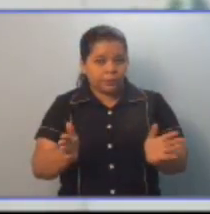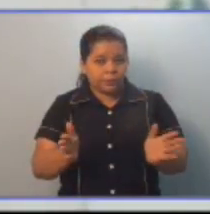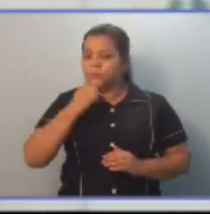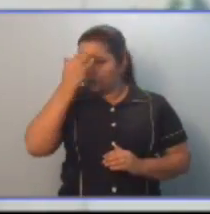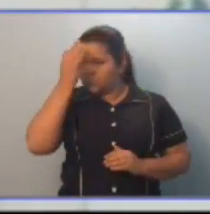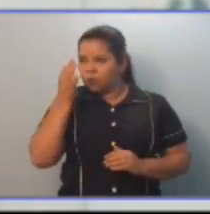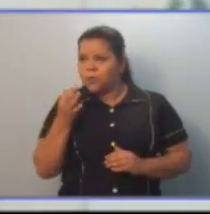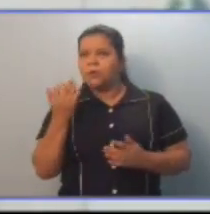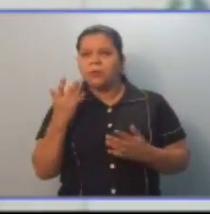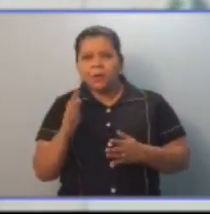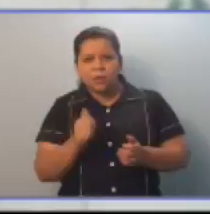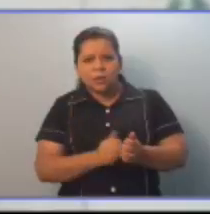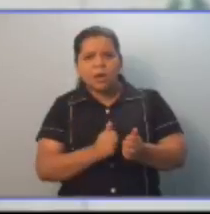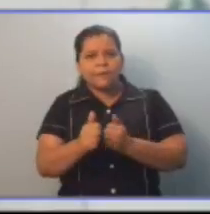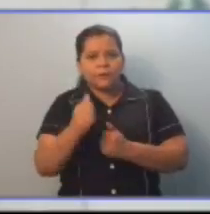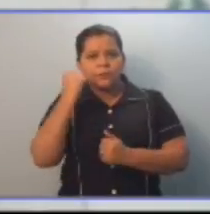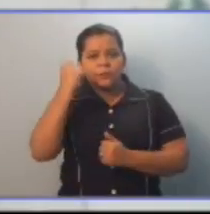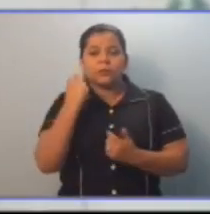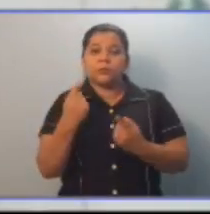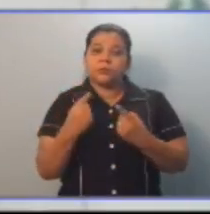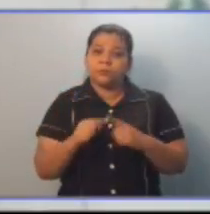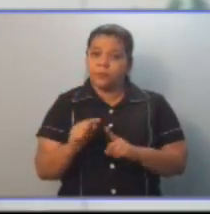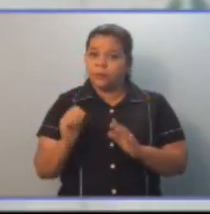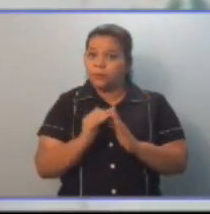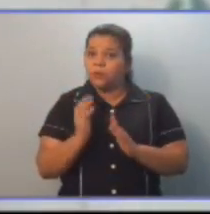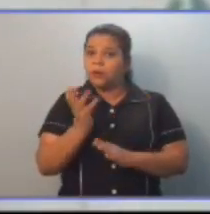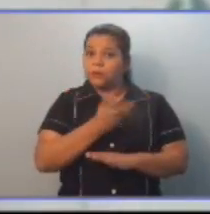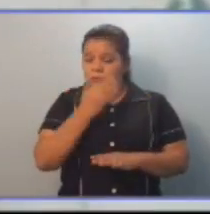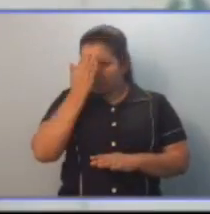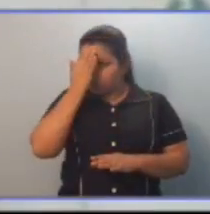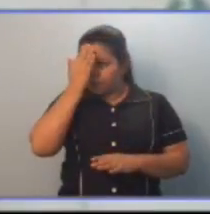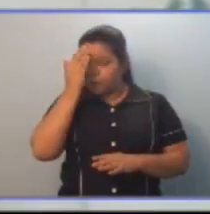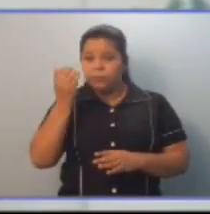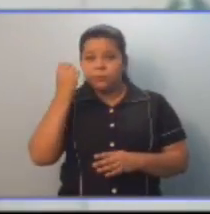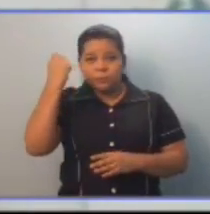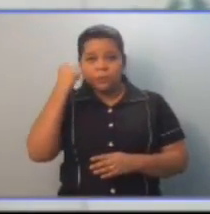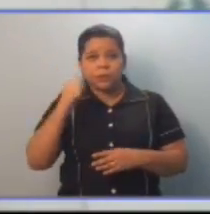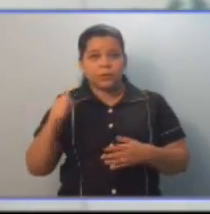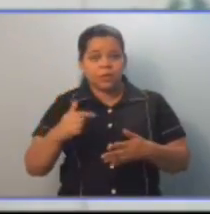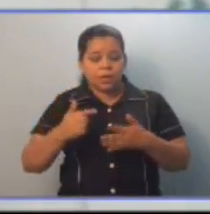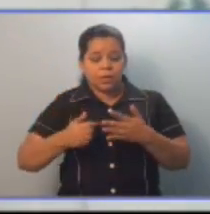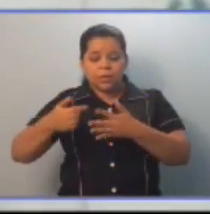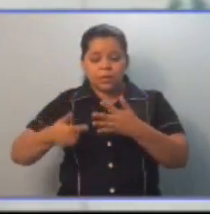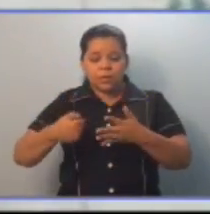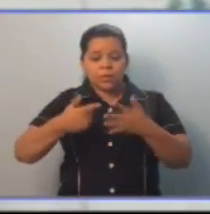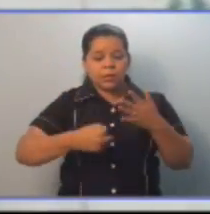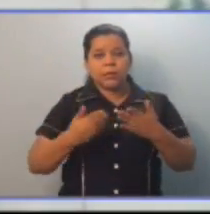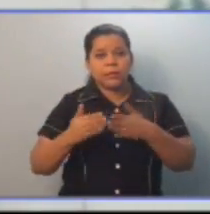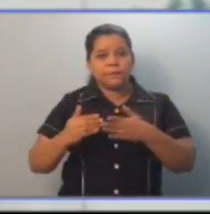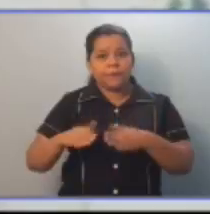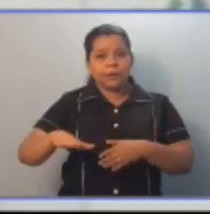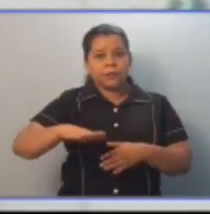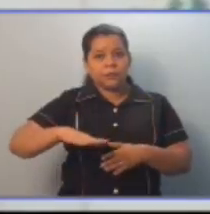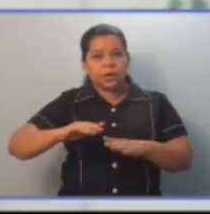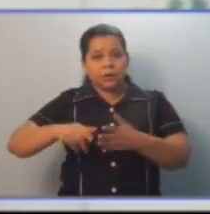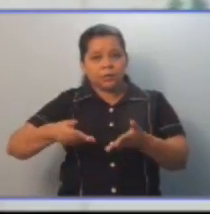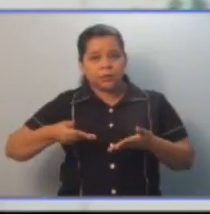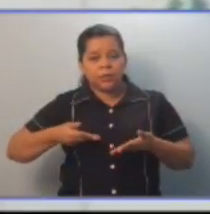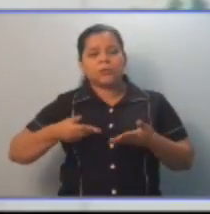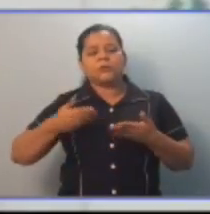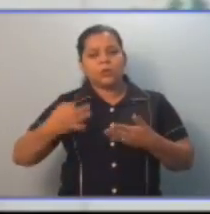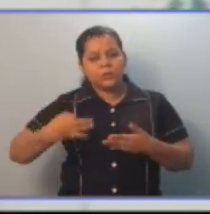que han habido avances significativos, pero también hay bastante que hacer en la legislación de las distintas ramas del derecho, modernizar las que hayan